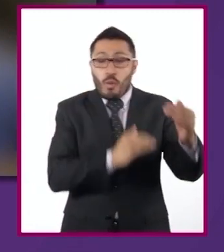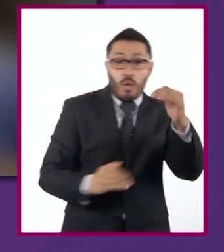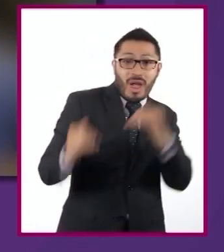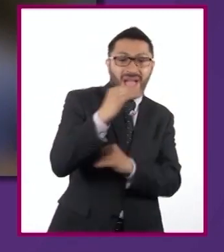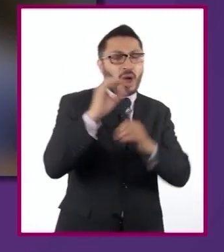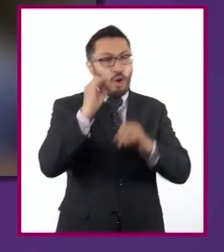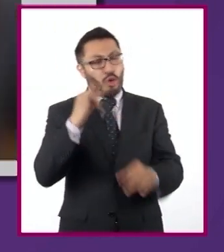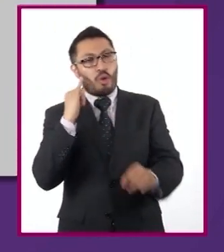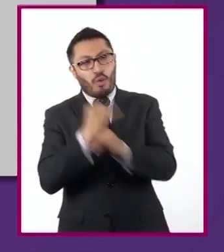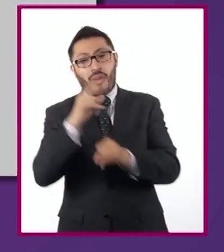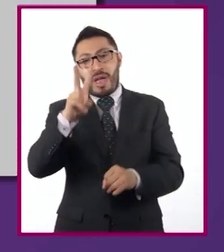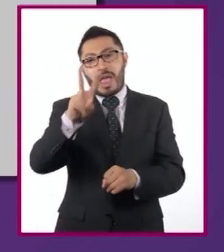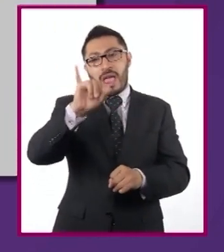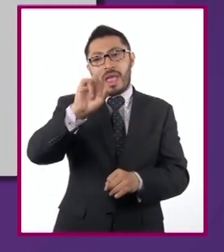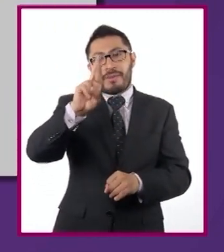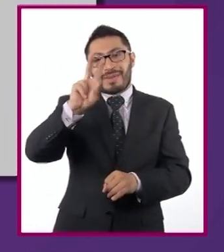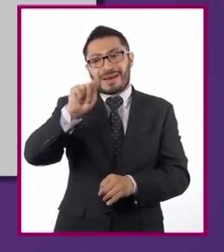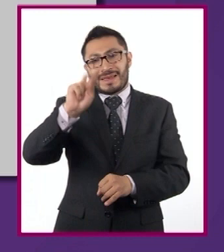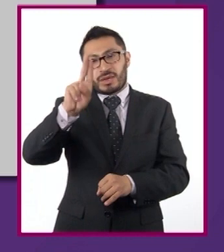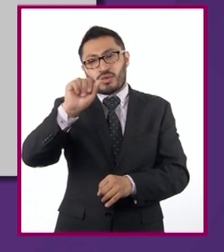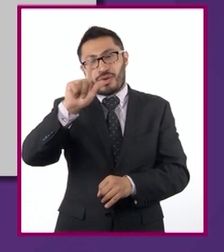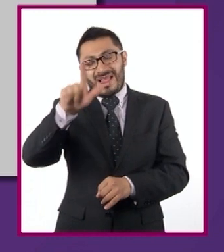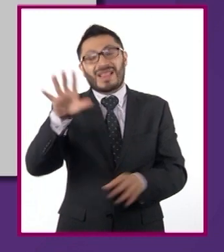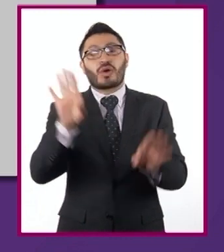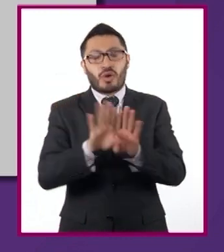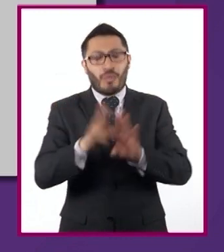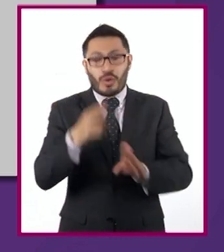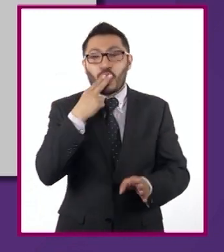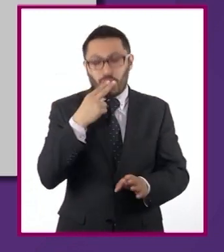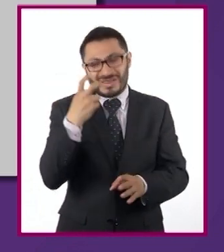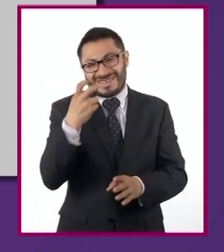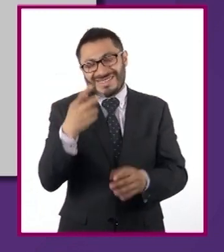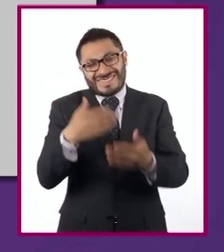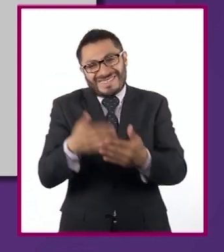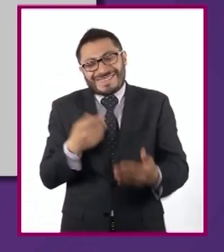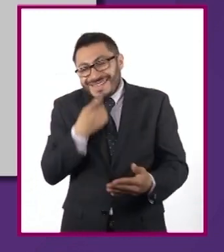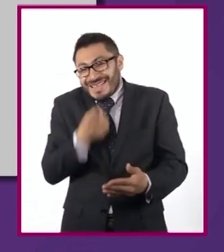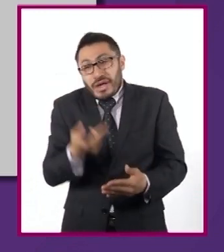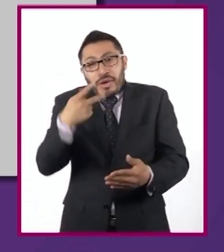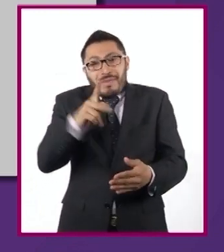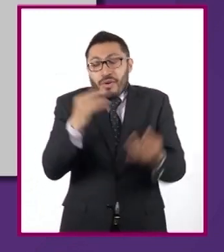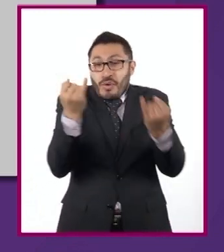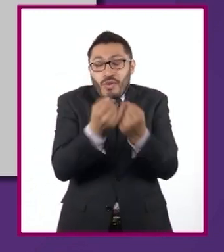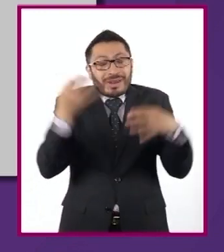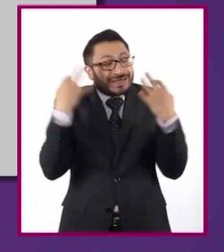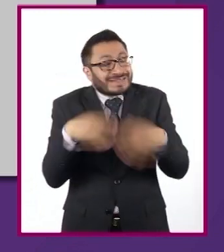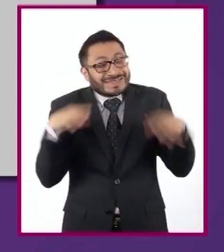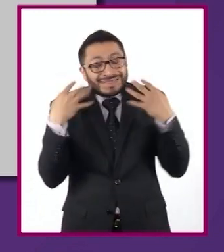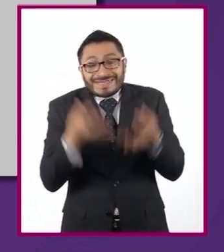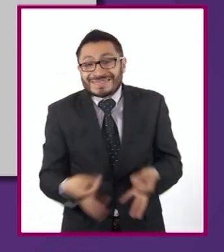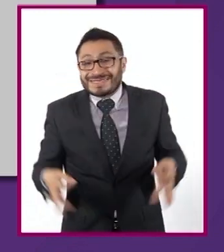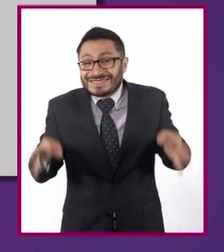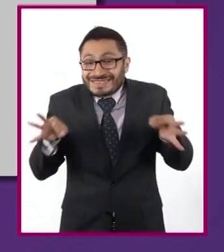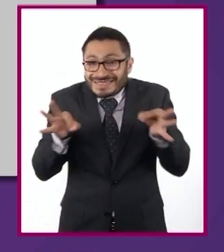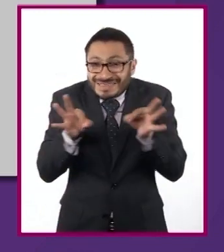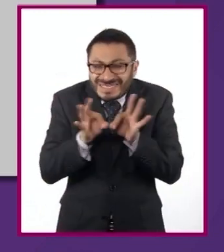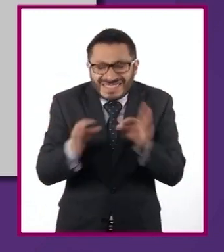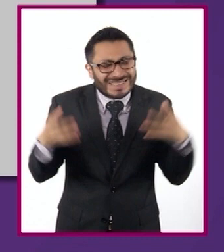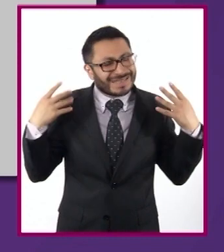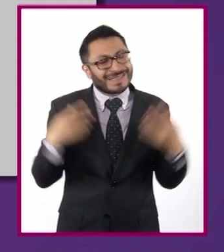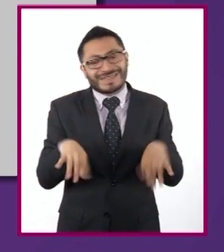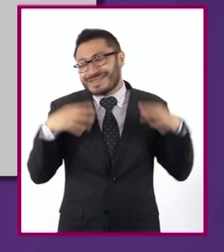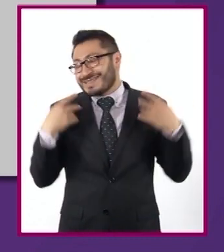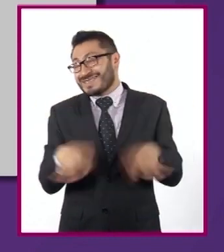si bien están utilizando los recursos visuales antes mencionados, también están jugando un papel importante,